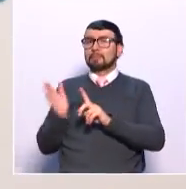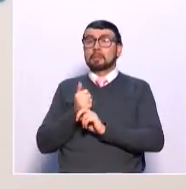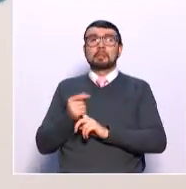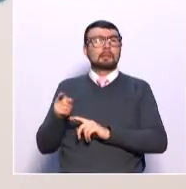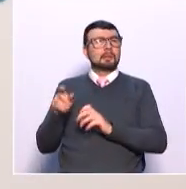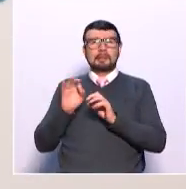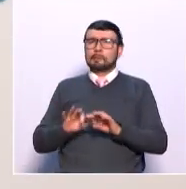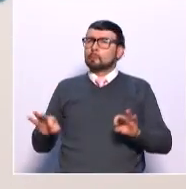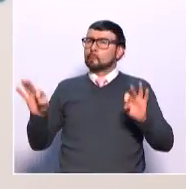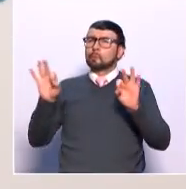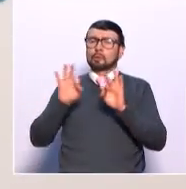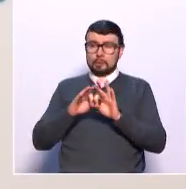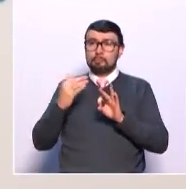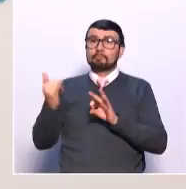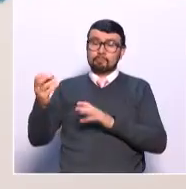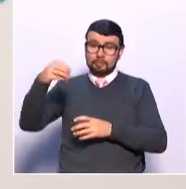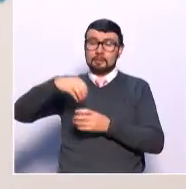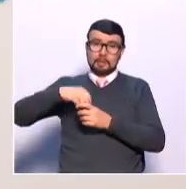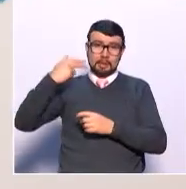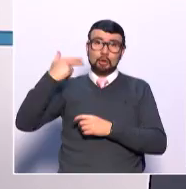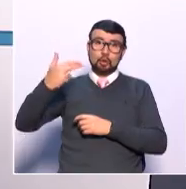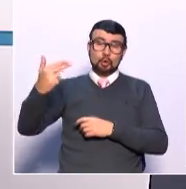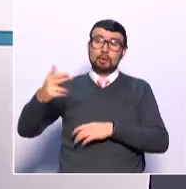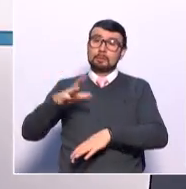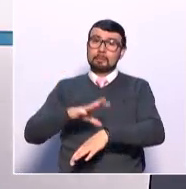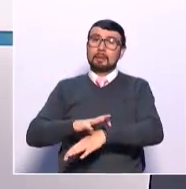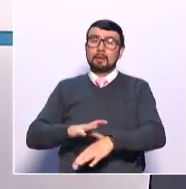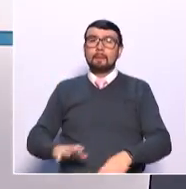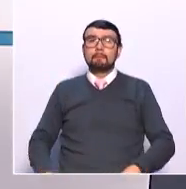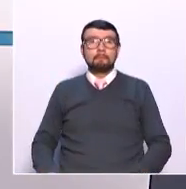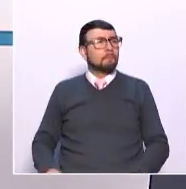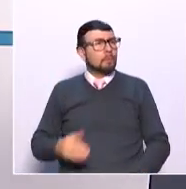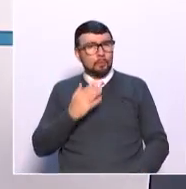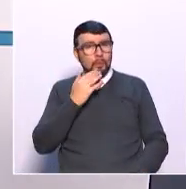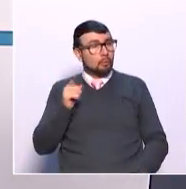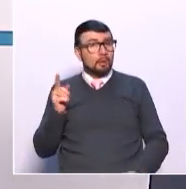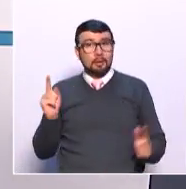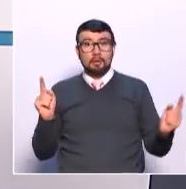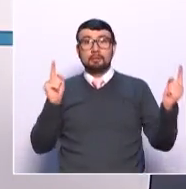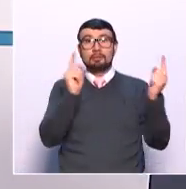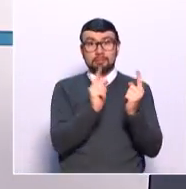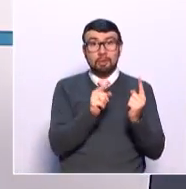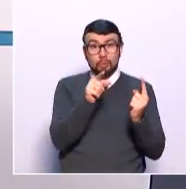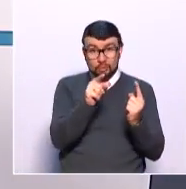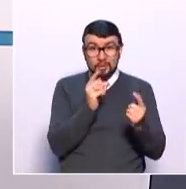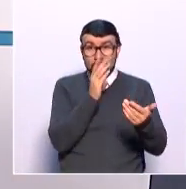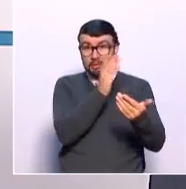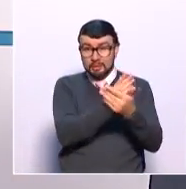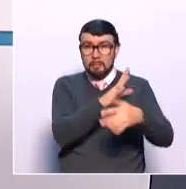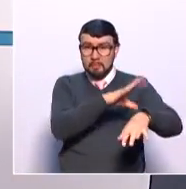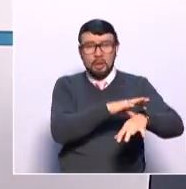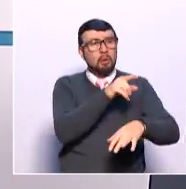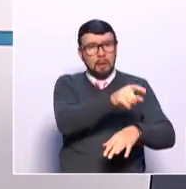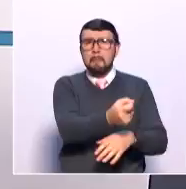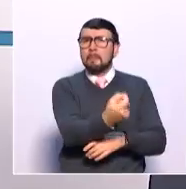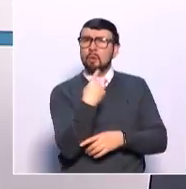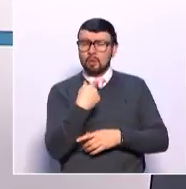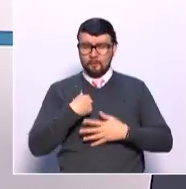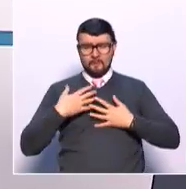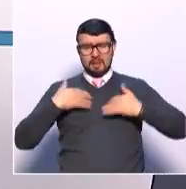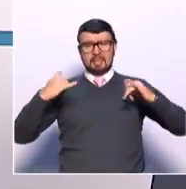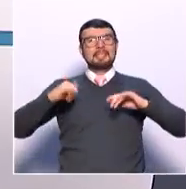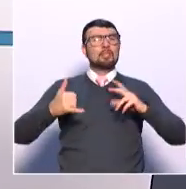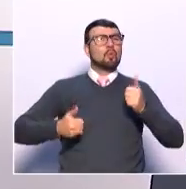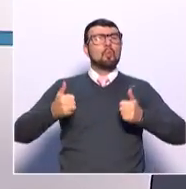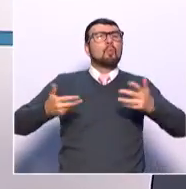importante en la historia clínica será que ustedes les preguntan a eso cuando van donde su médico es feliz o no es feliz vamos a otro